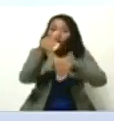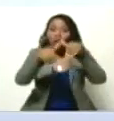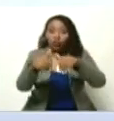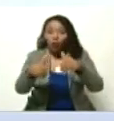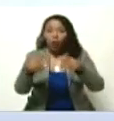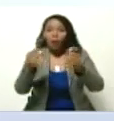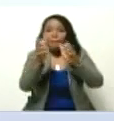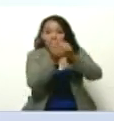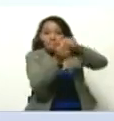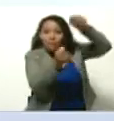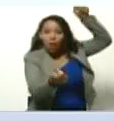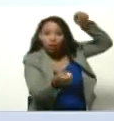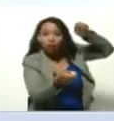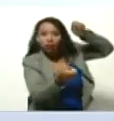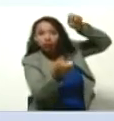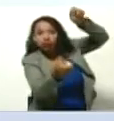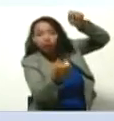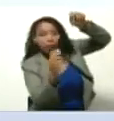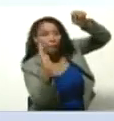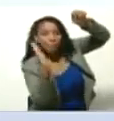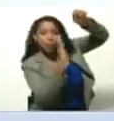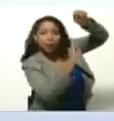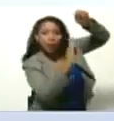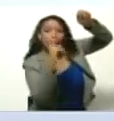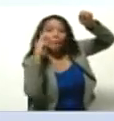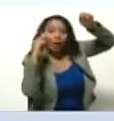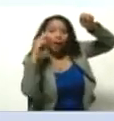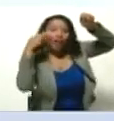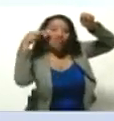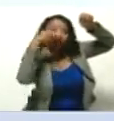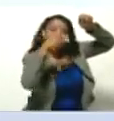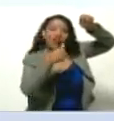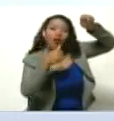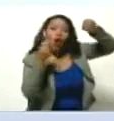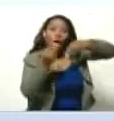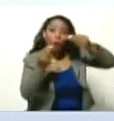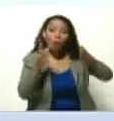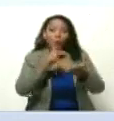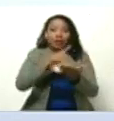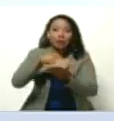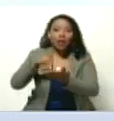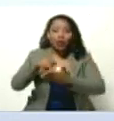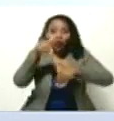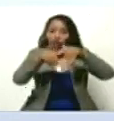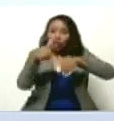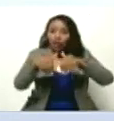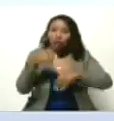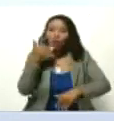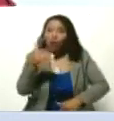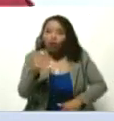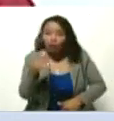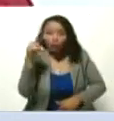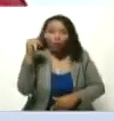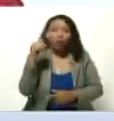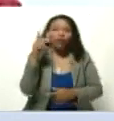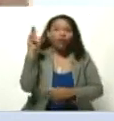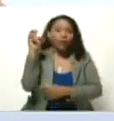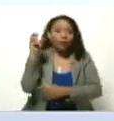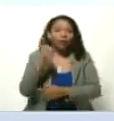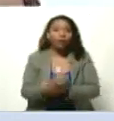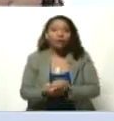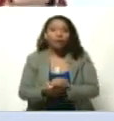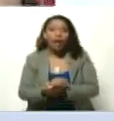calle, pancarta por comunidad y un mural por VC. Fíjense lo siguiente, esto ya lo hicimos en la primera vuelta. Bueno, eso